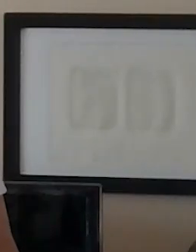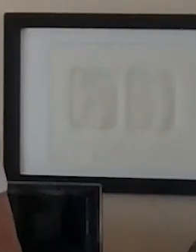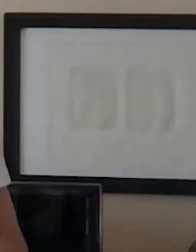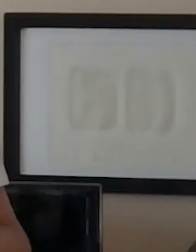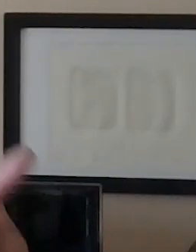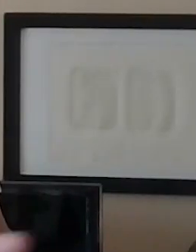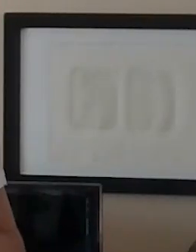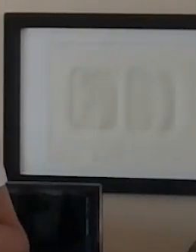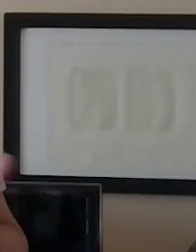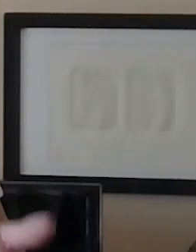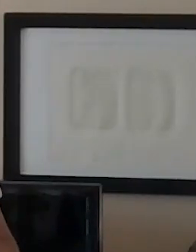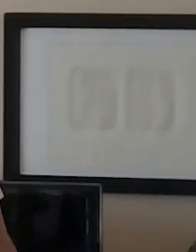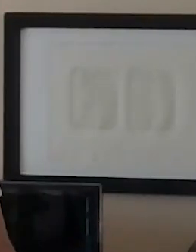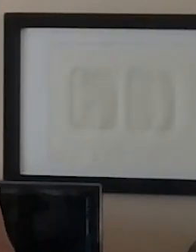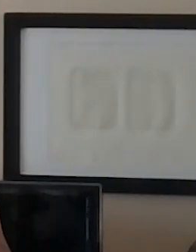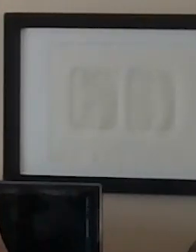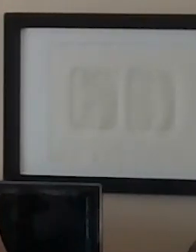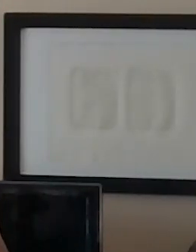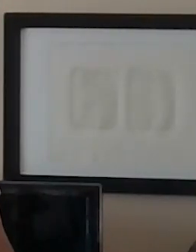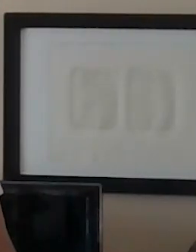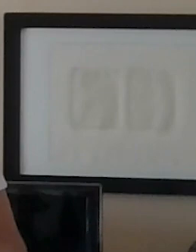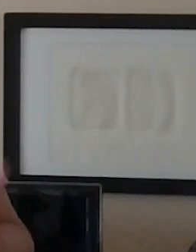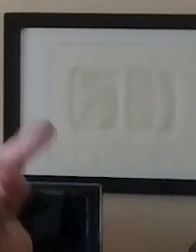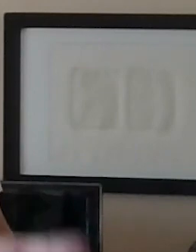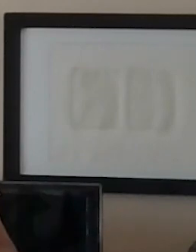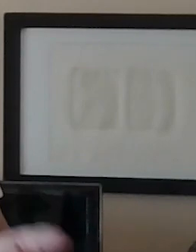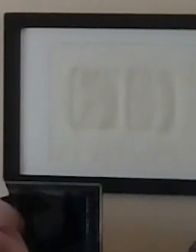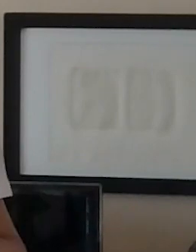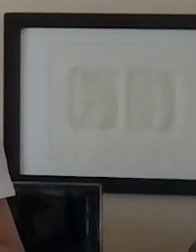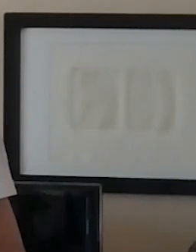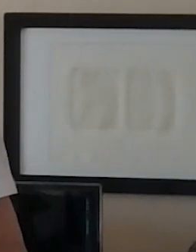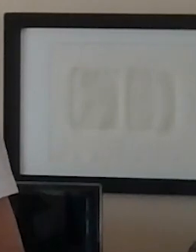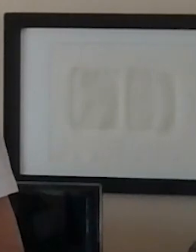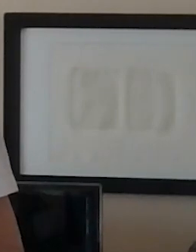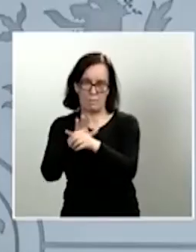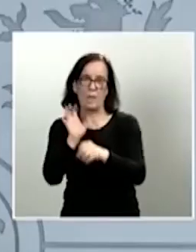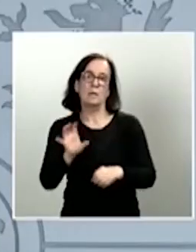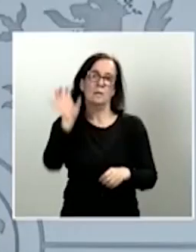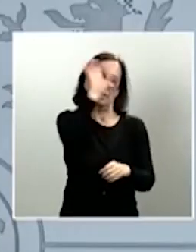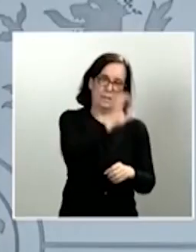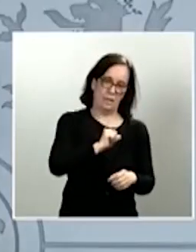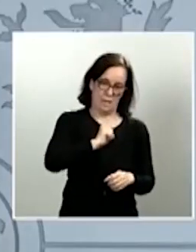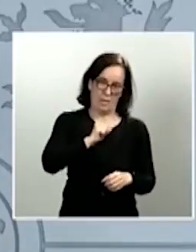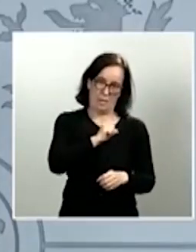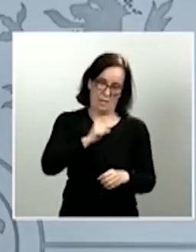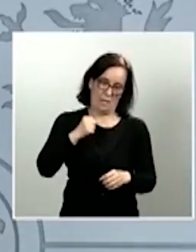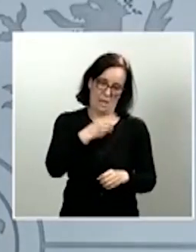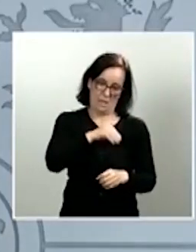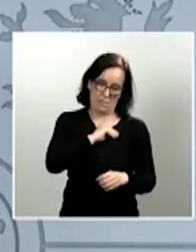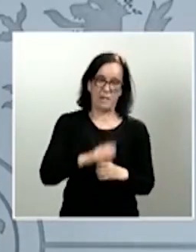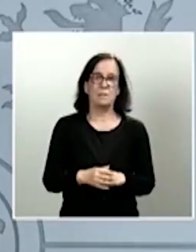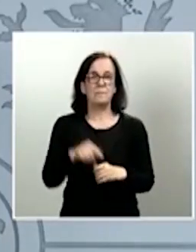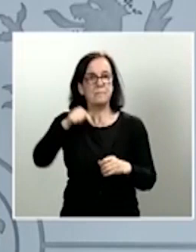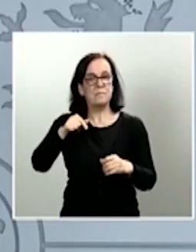principio o porque vio una oportunidad para ponerse otra medalla. Y el gobierno tuvo que rectificar. Este es un gobierno que escucha.